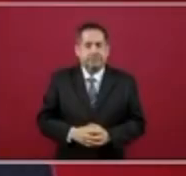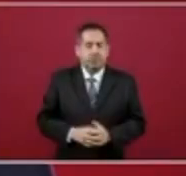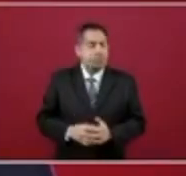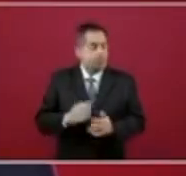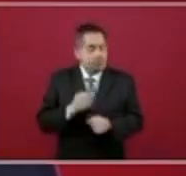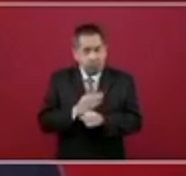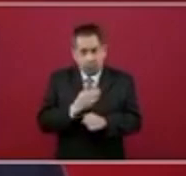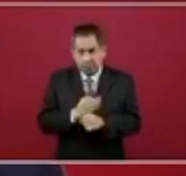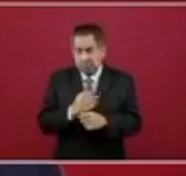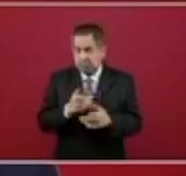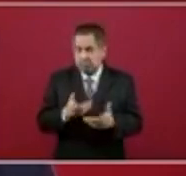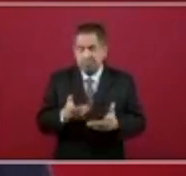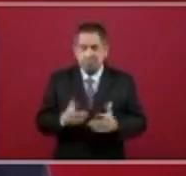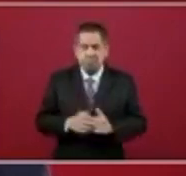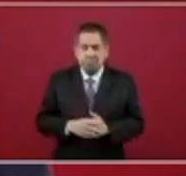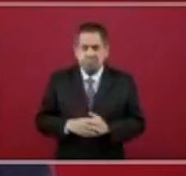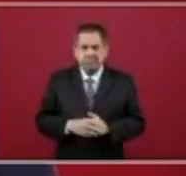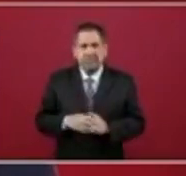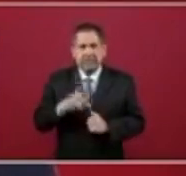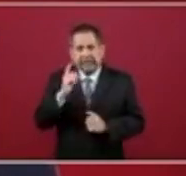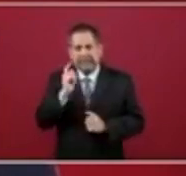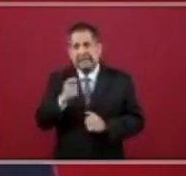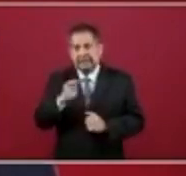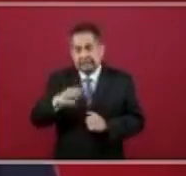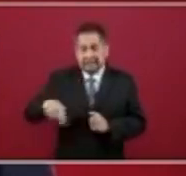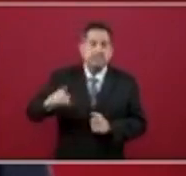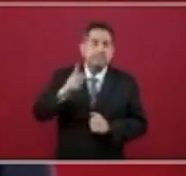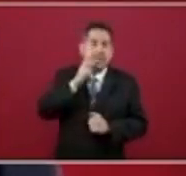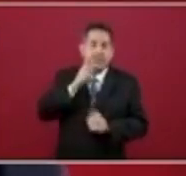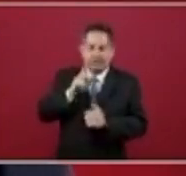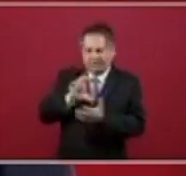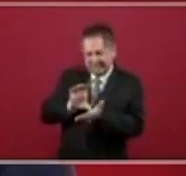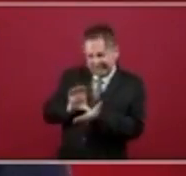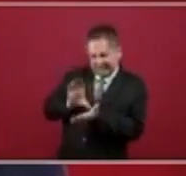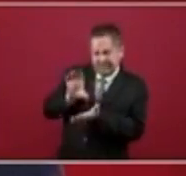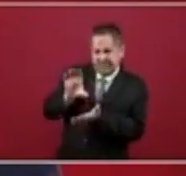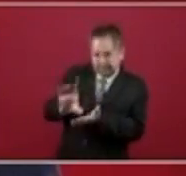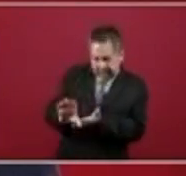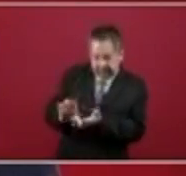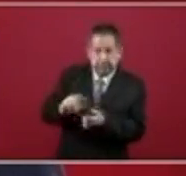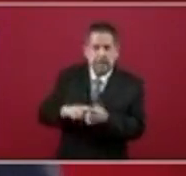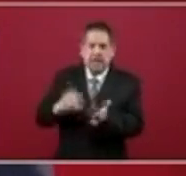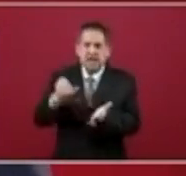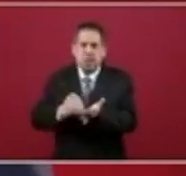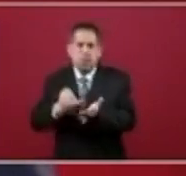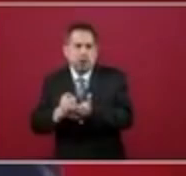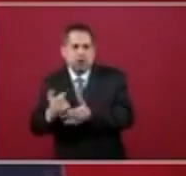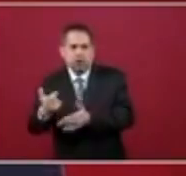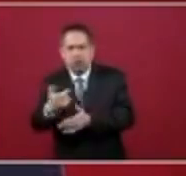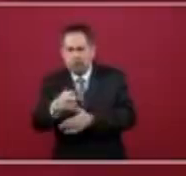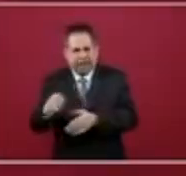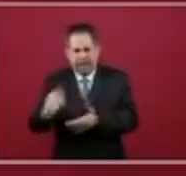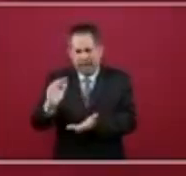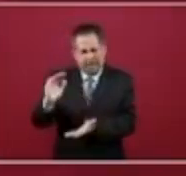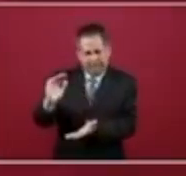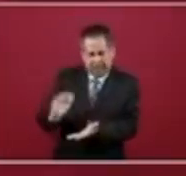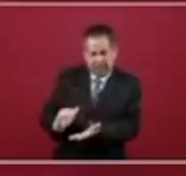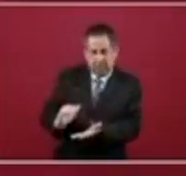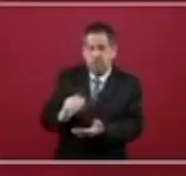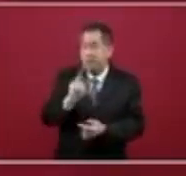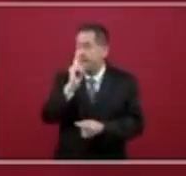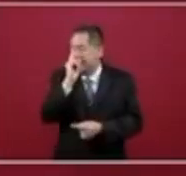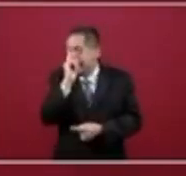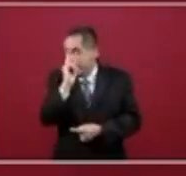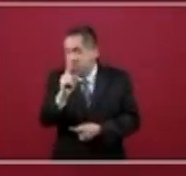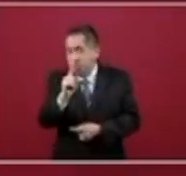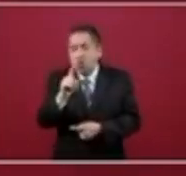es inyectar recursos, quitarle carga fiscal, pero sobre todo limpiar